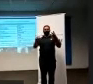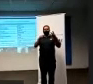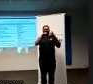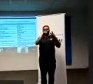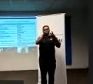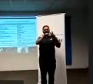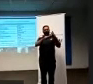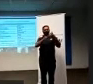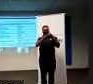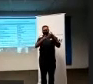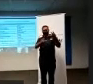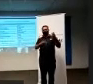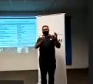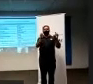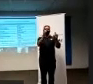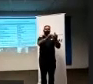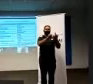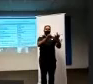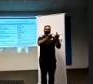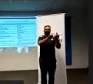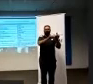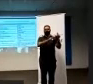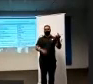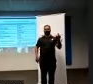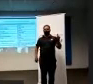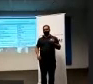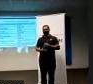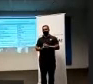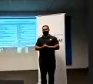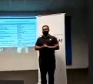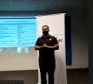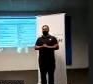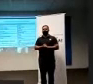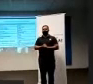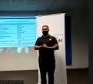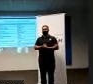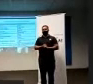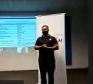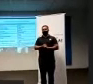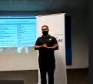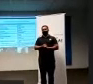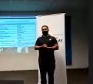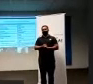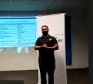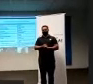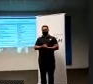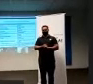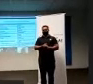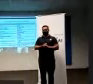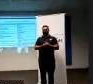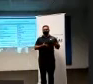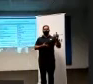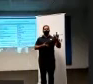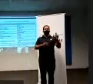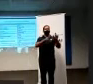Estas son las especificaciones. Plataforma, ARN mensajero, la indicación de uso 18 años a más, forma